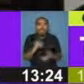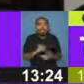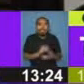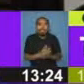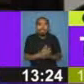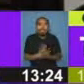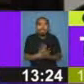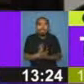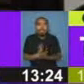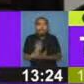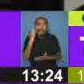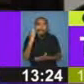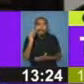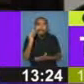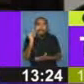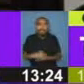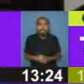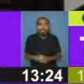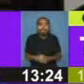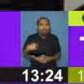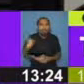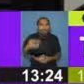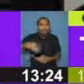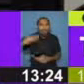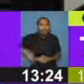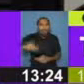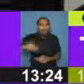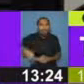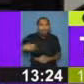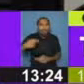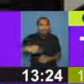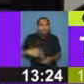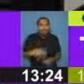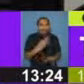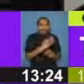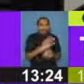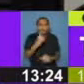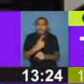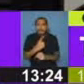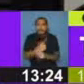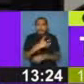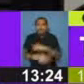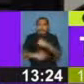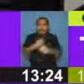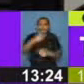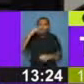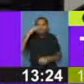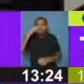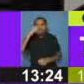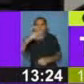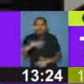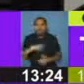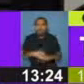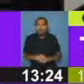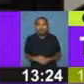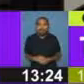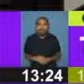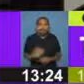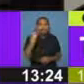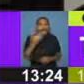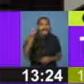eso Hemos puesto inglés obligatorio ahora desde primer grado a séptimo grado porque ya en las privadas tenían